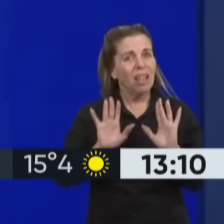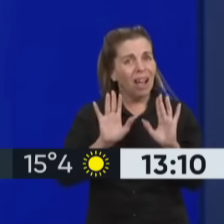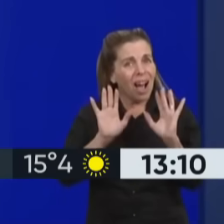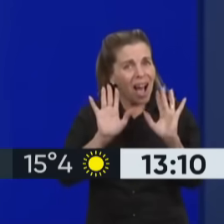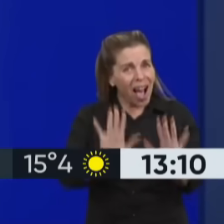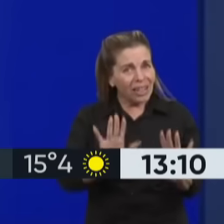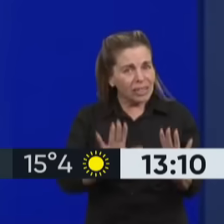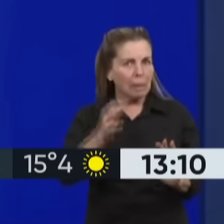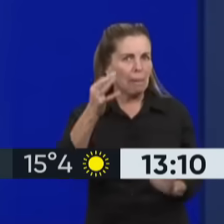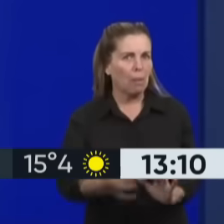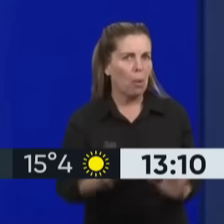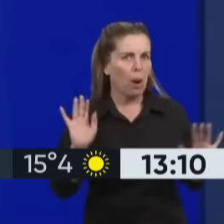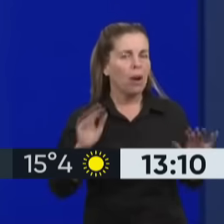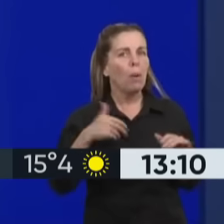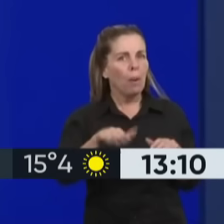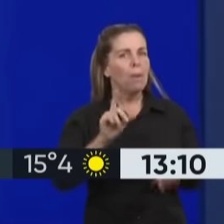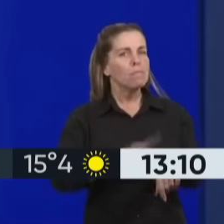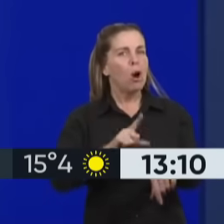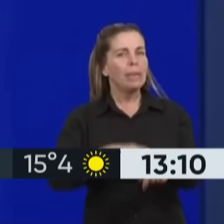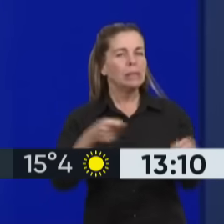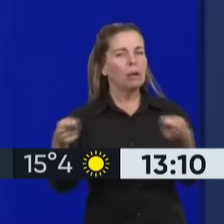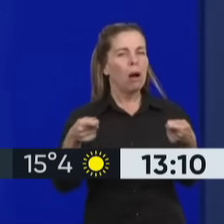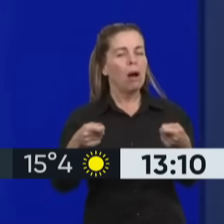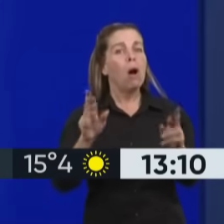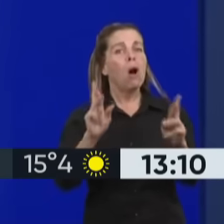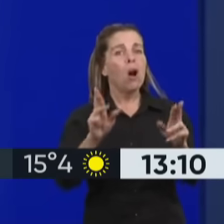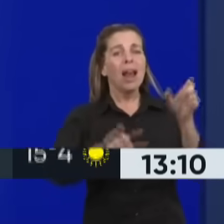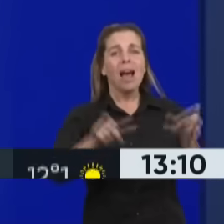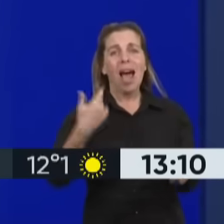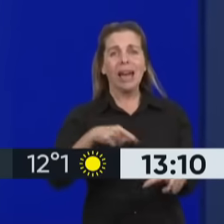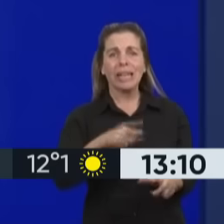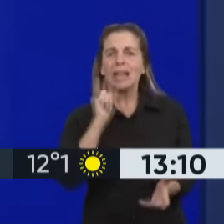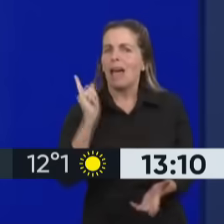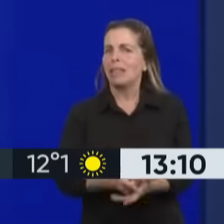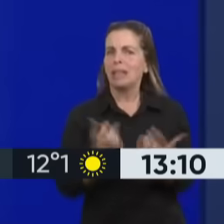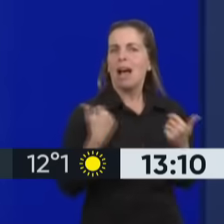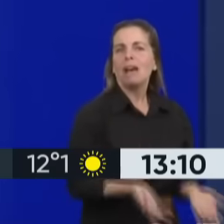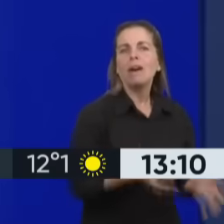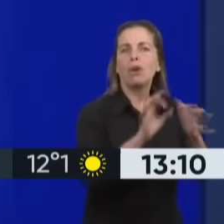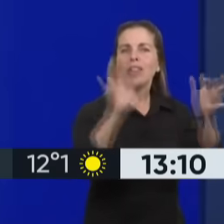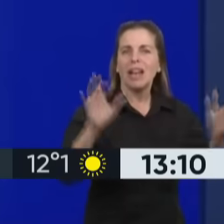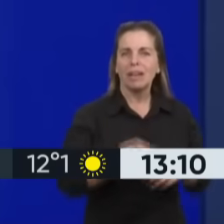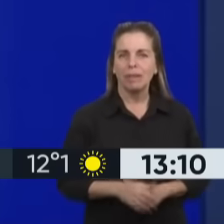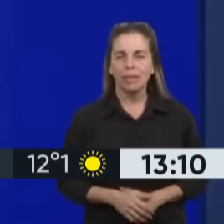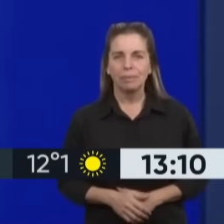maravilloso. Estamos frente a un momento bisagra y espero que los argentinos decidan por la libertad.